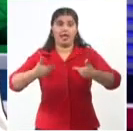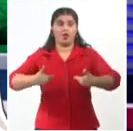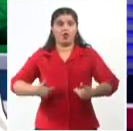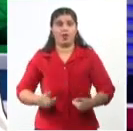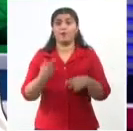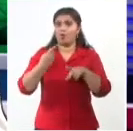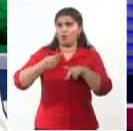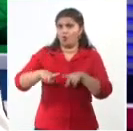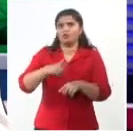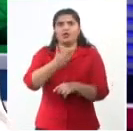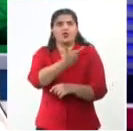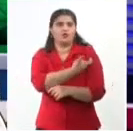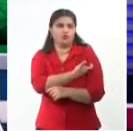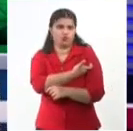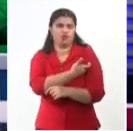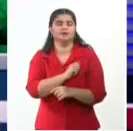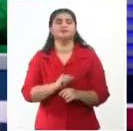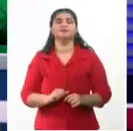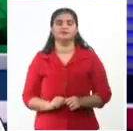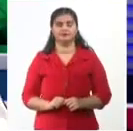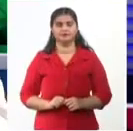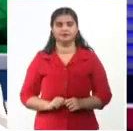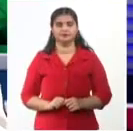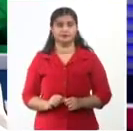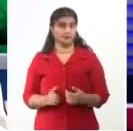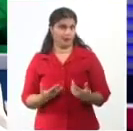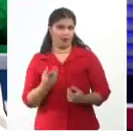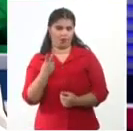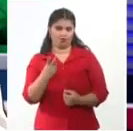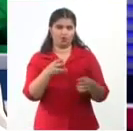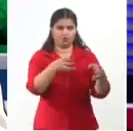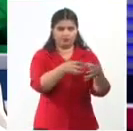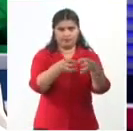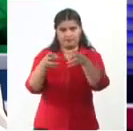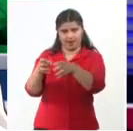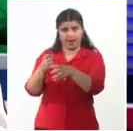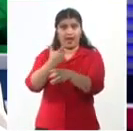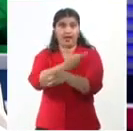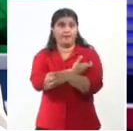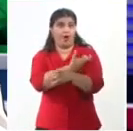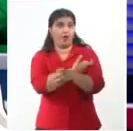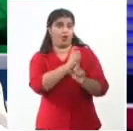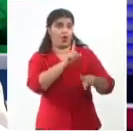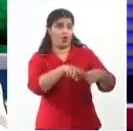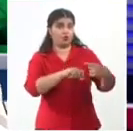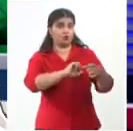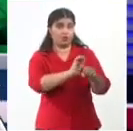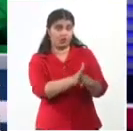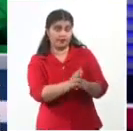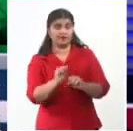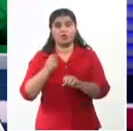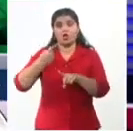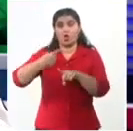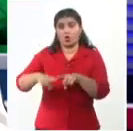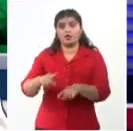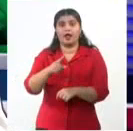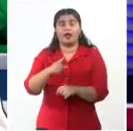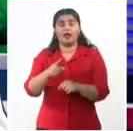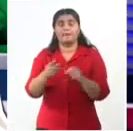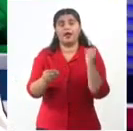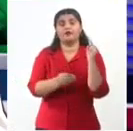evitar el embate que pudiera producir Ómicron con tal vez una